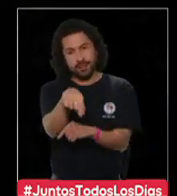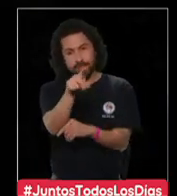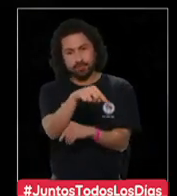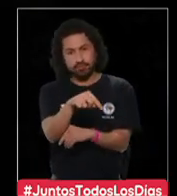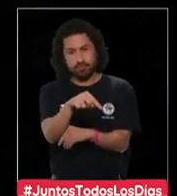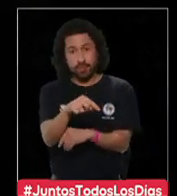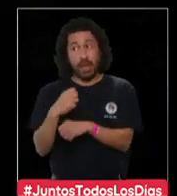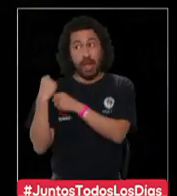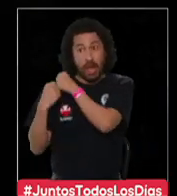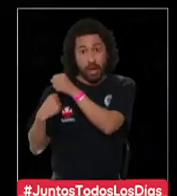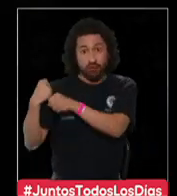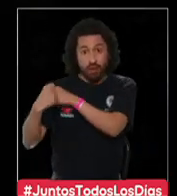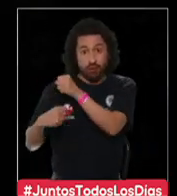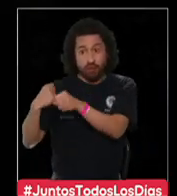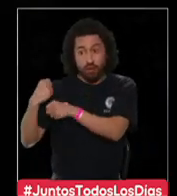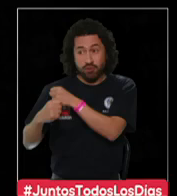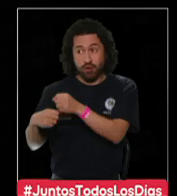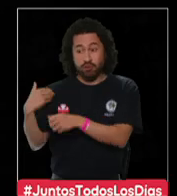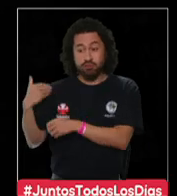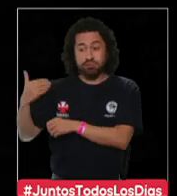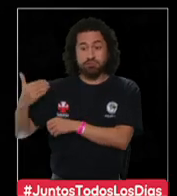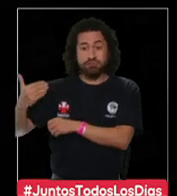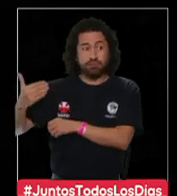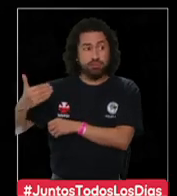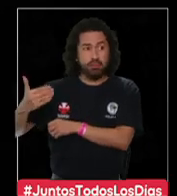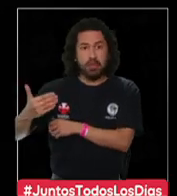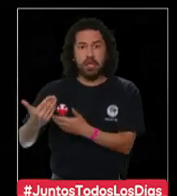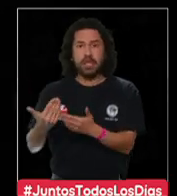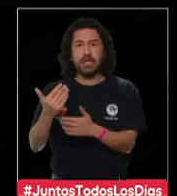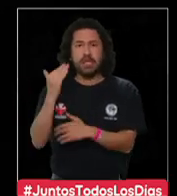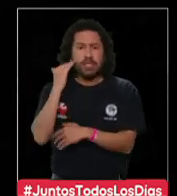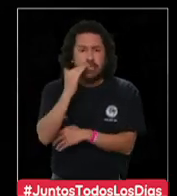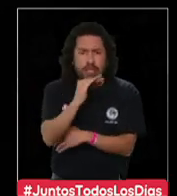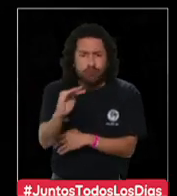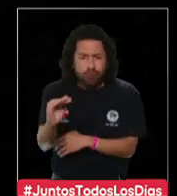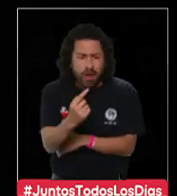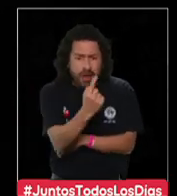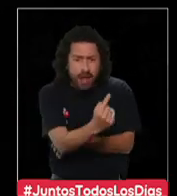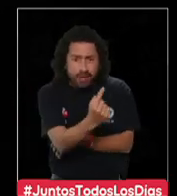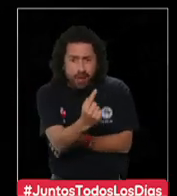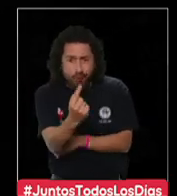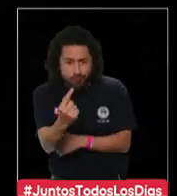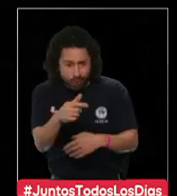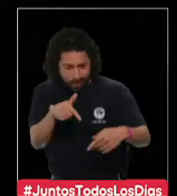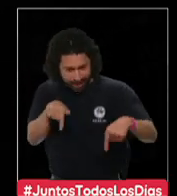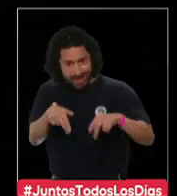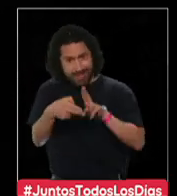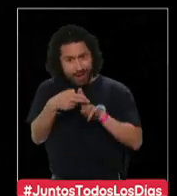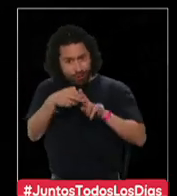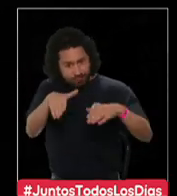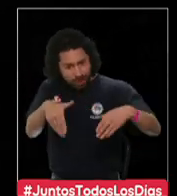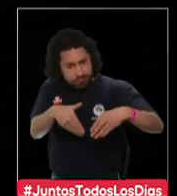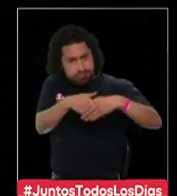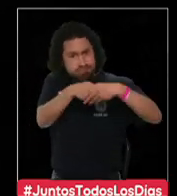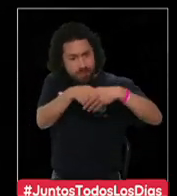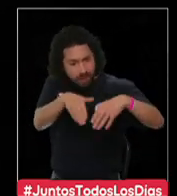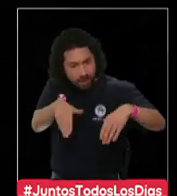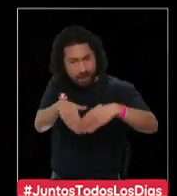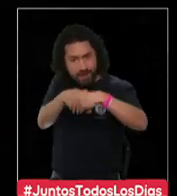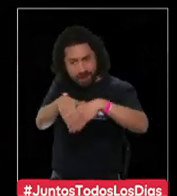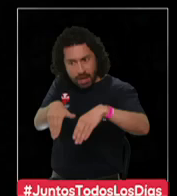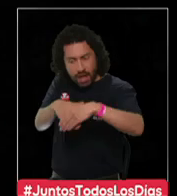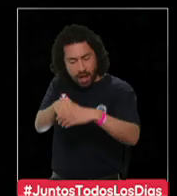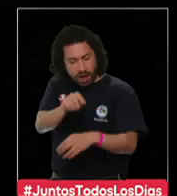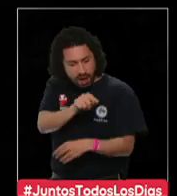Y en todos estos años, cada niño, cada niña que ha encontrado una mano amiga en la Teletón me